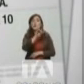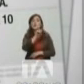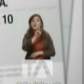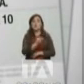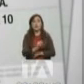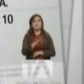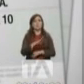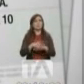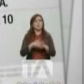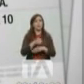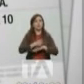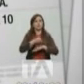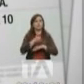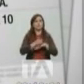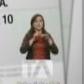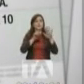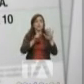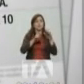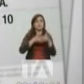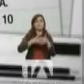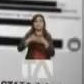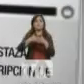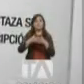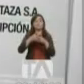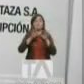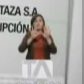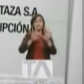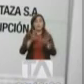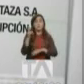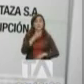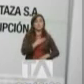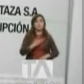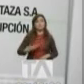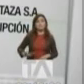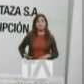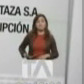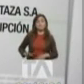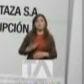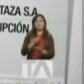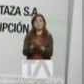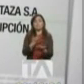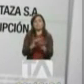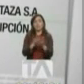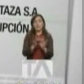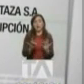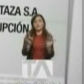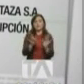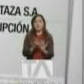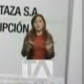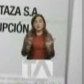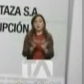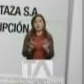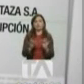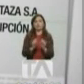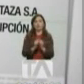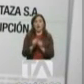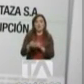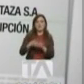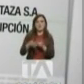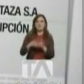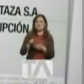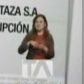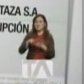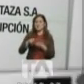las adendas 6 a la 10, que el vicepresidente ejecutivo de Hidropastaza proponía los textos para la suscripción de las